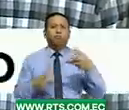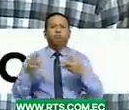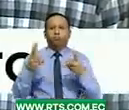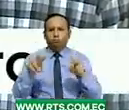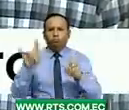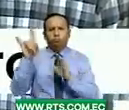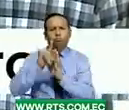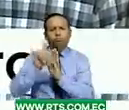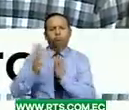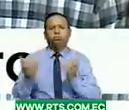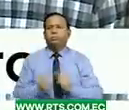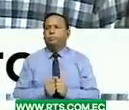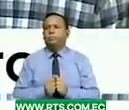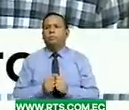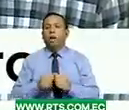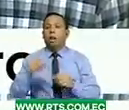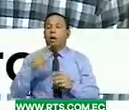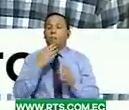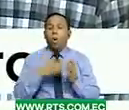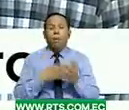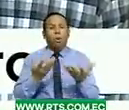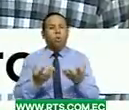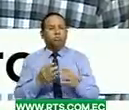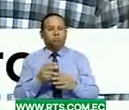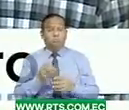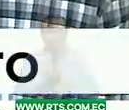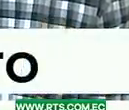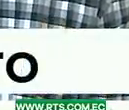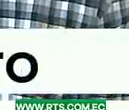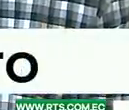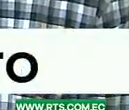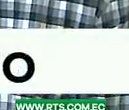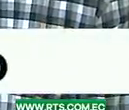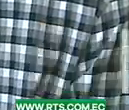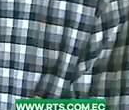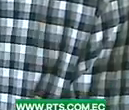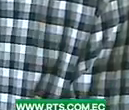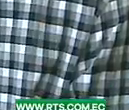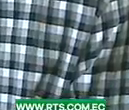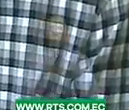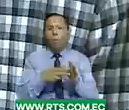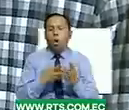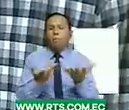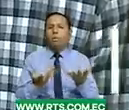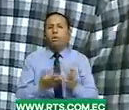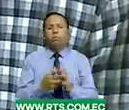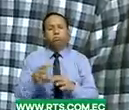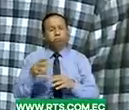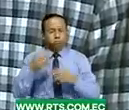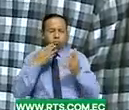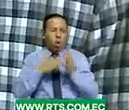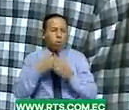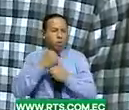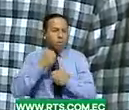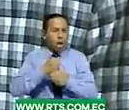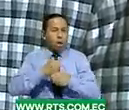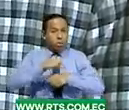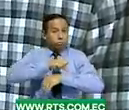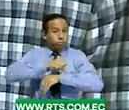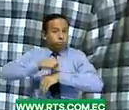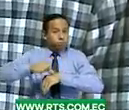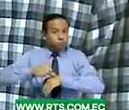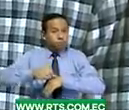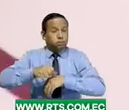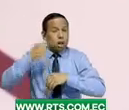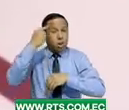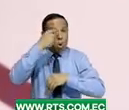de los láser, que se utilizan también en una gran cantidad de intervenciones quirúrgicas, por ejemplo, en las operaciones de